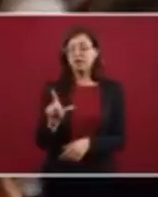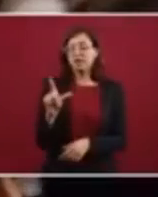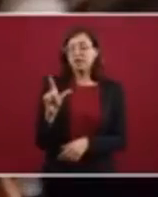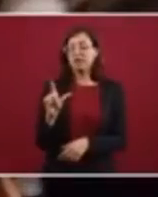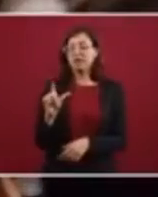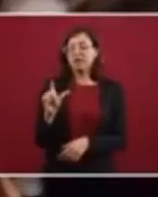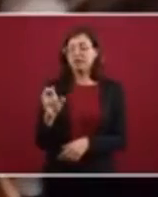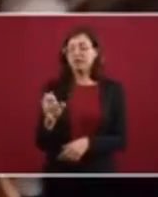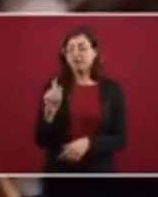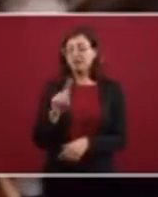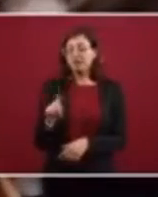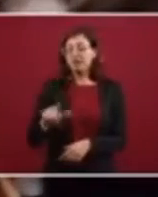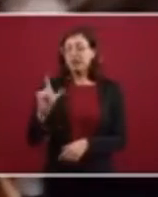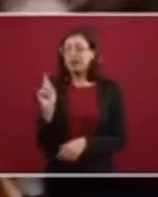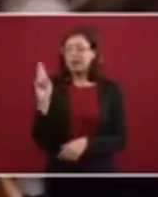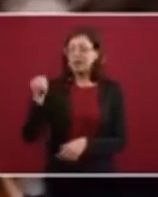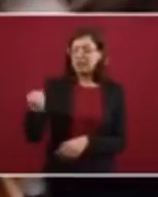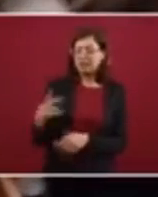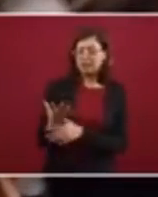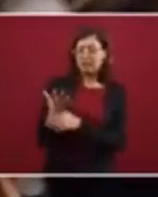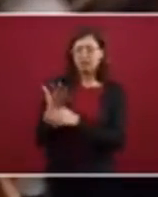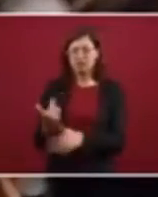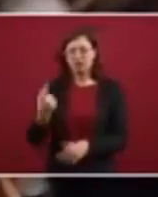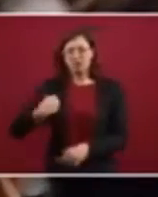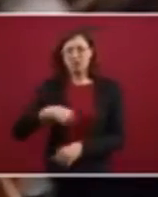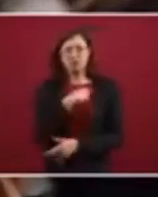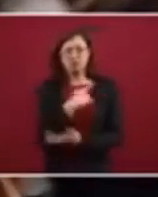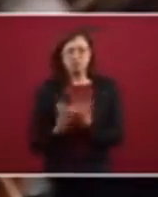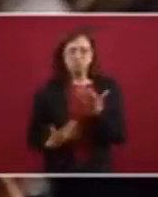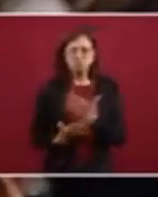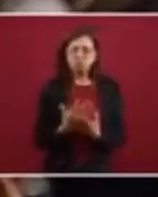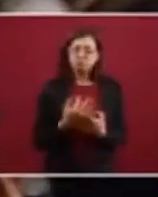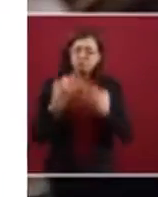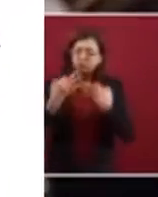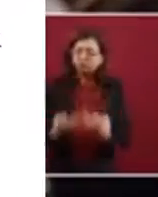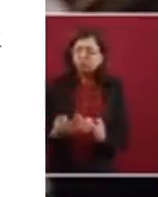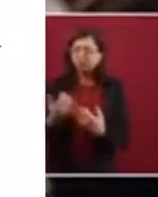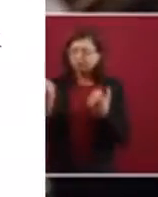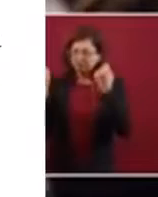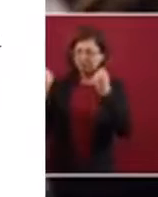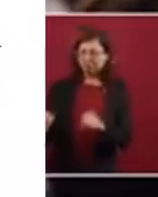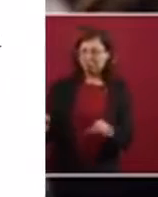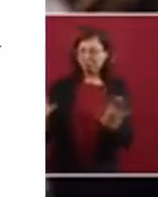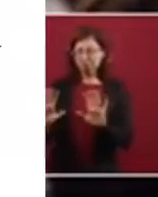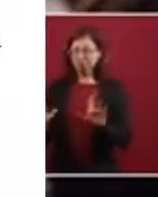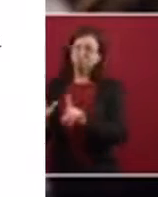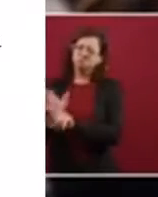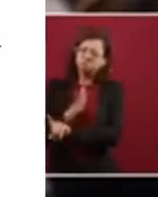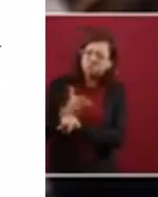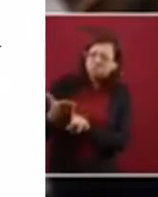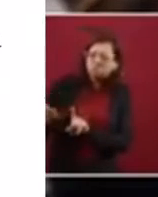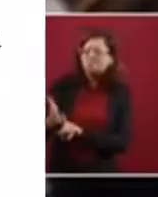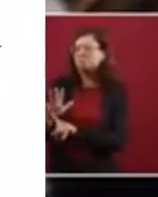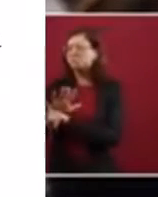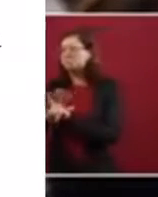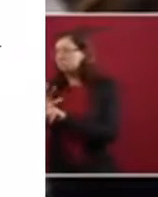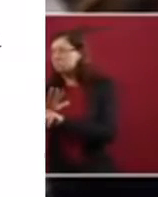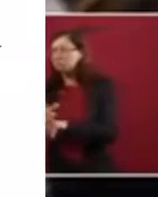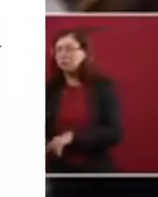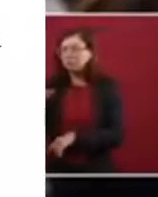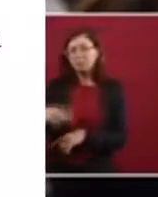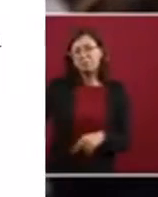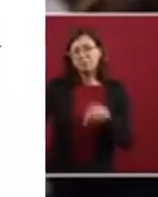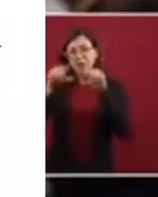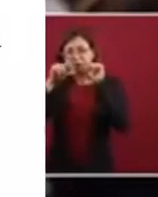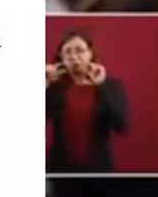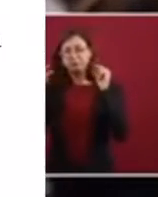obra lo siguiente: vamos a actuar con mucha prudencia y vamos a convencer, no a imponer nada. No vemos a los zapatistas ni siquiera